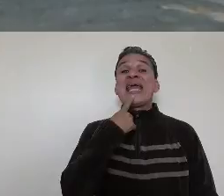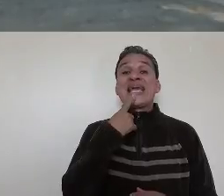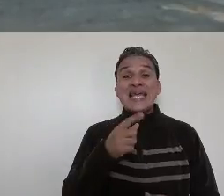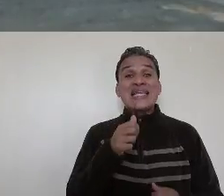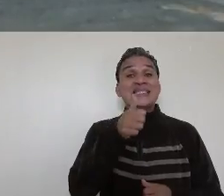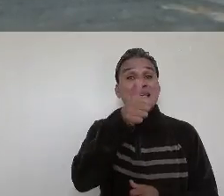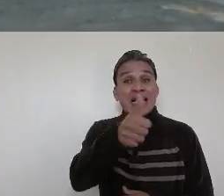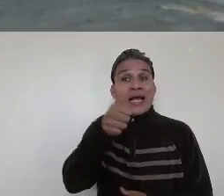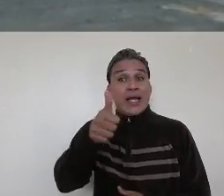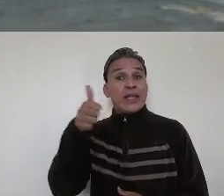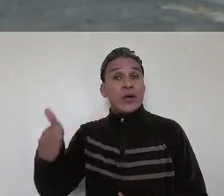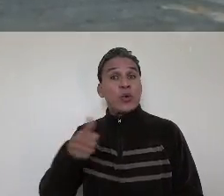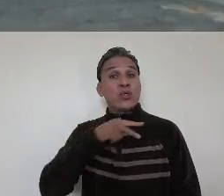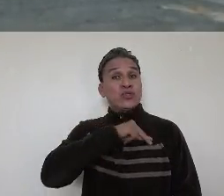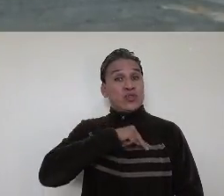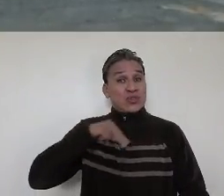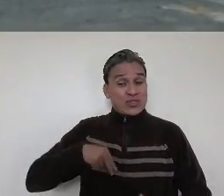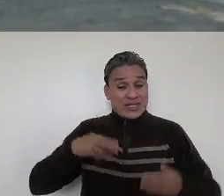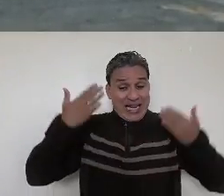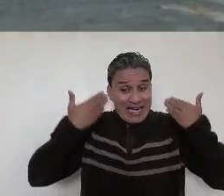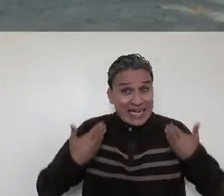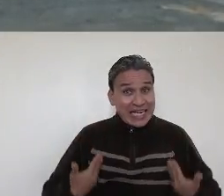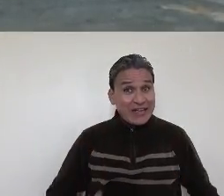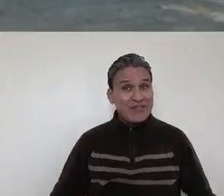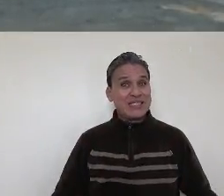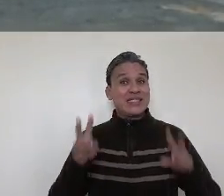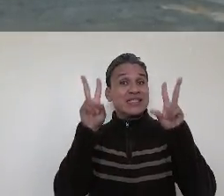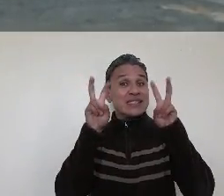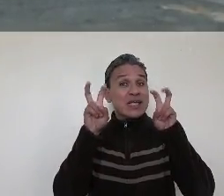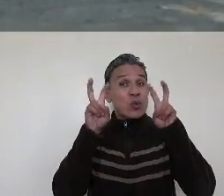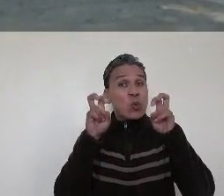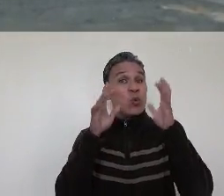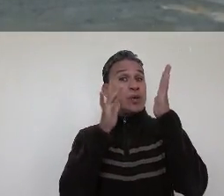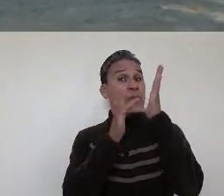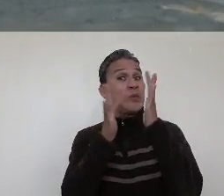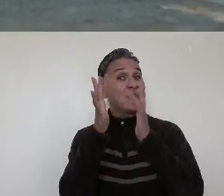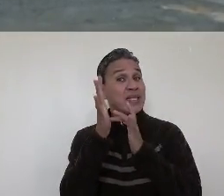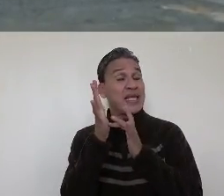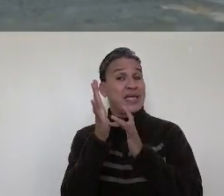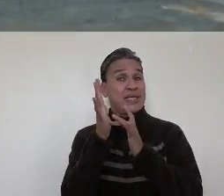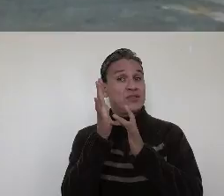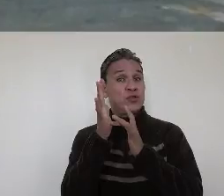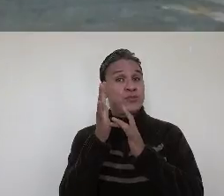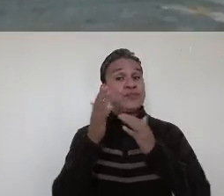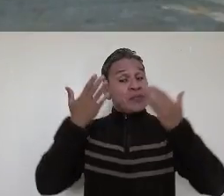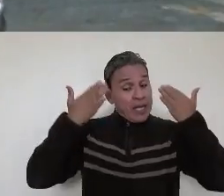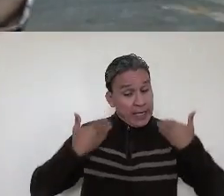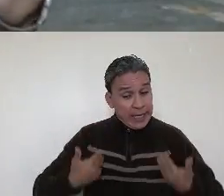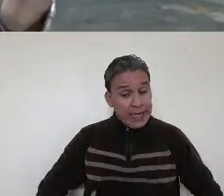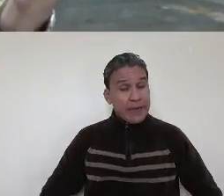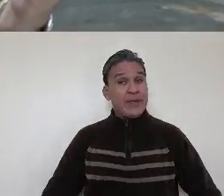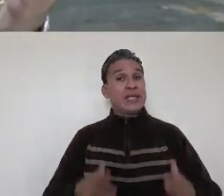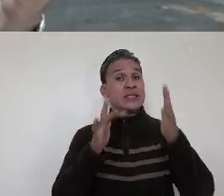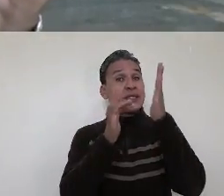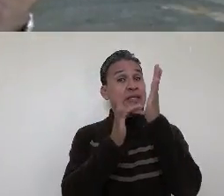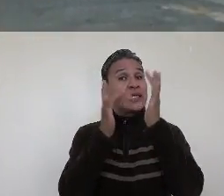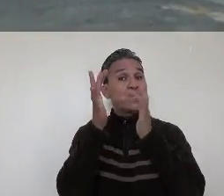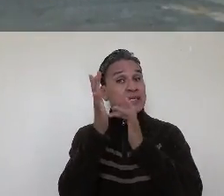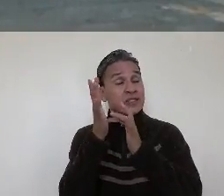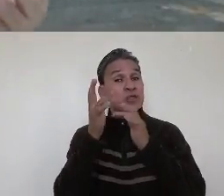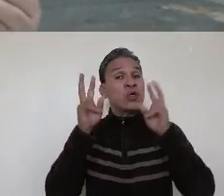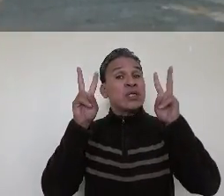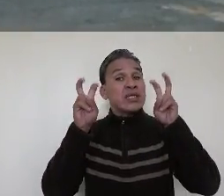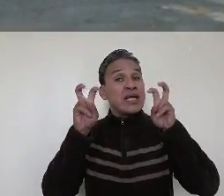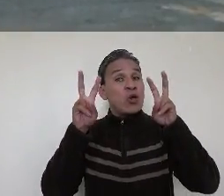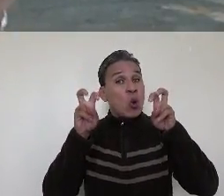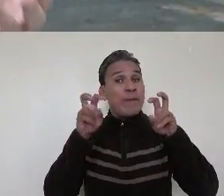uno de nosotros debe revestirse de Cristo. Revestirse de Cristo es revestirse de la nueva condición, de